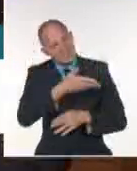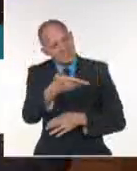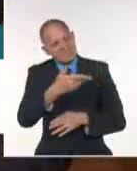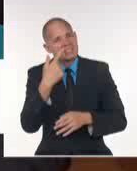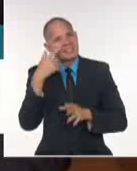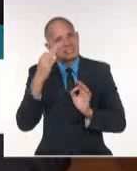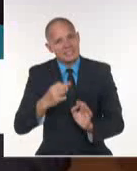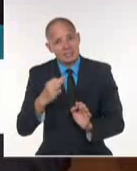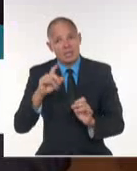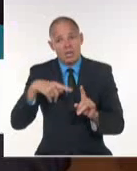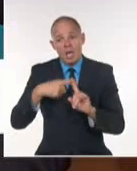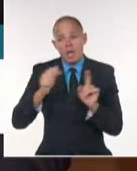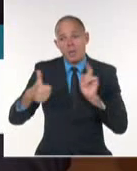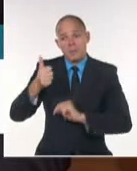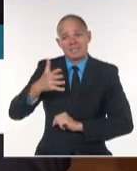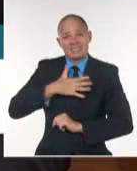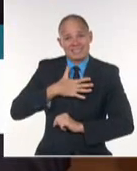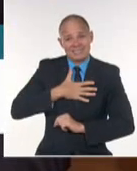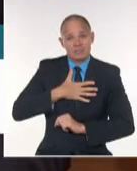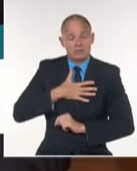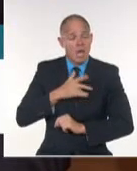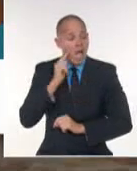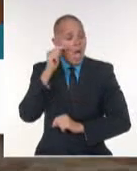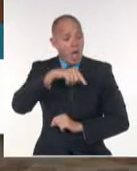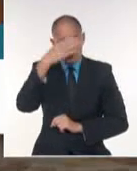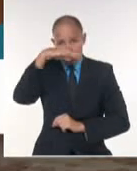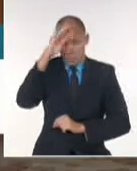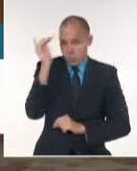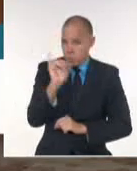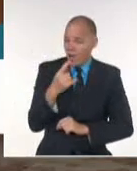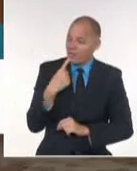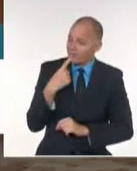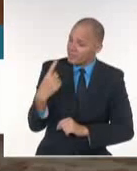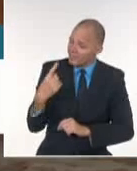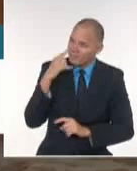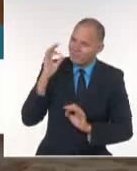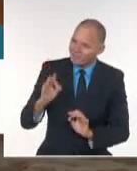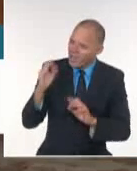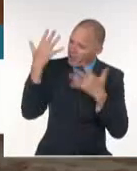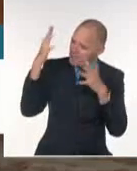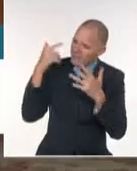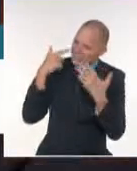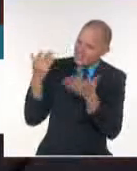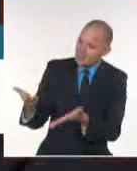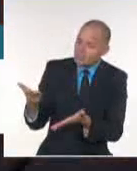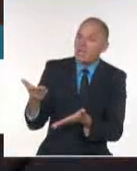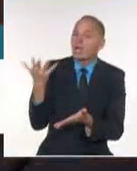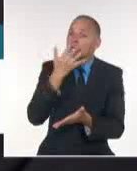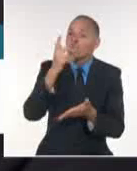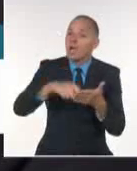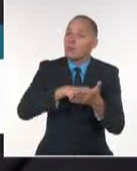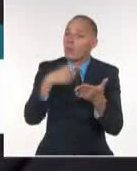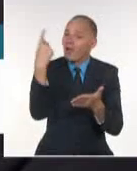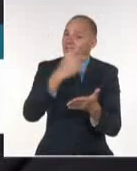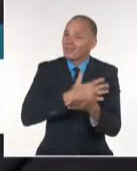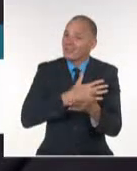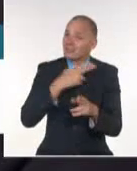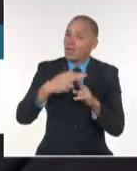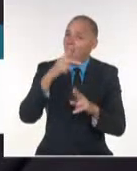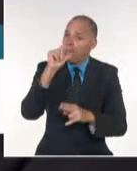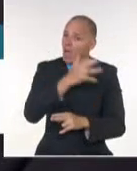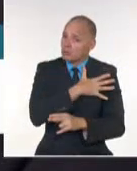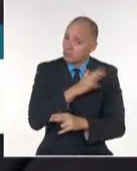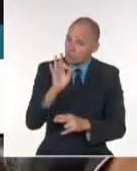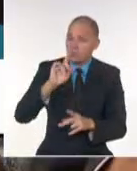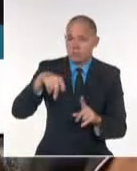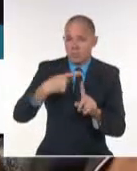del presidente de la Asamblea Nacional del Poder Popular y del Consejo de Estado, Esteban Lasso Hernández, del gobierno y pueblo cubanos